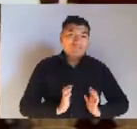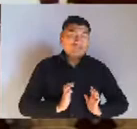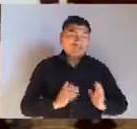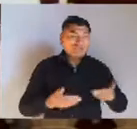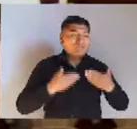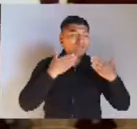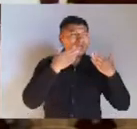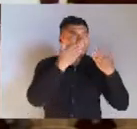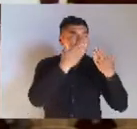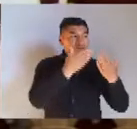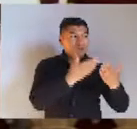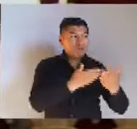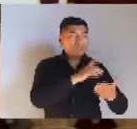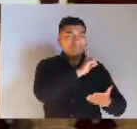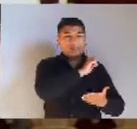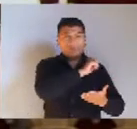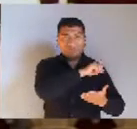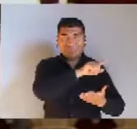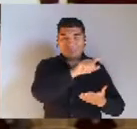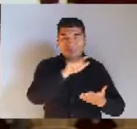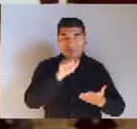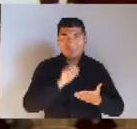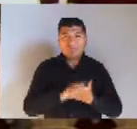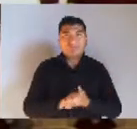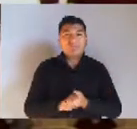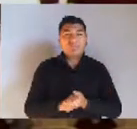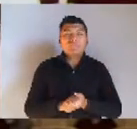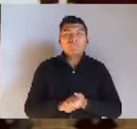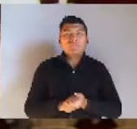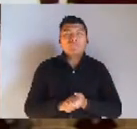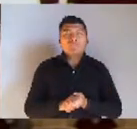que será entregado por todos ustedes.